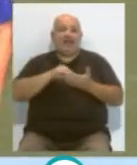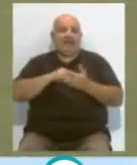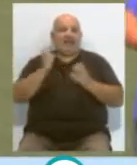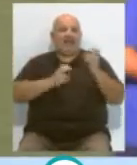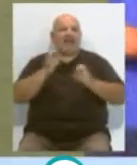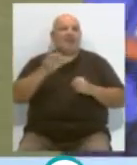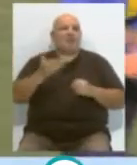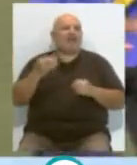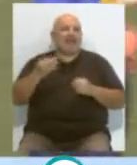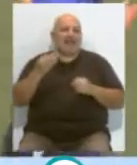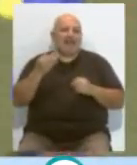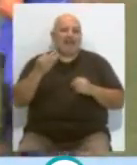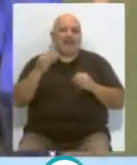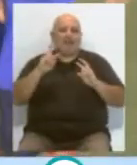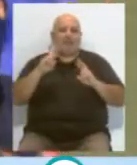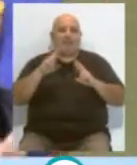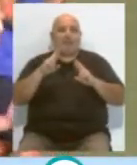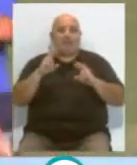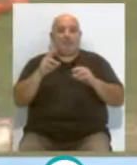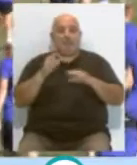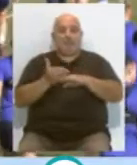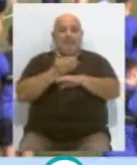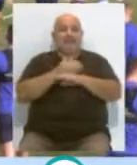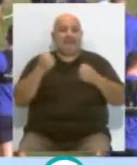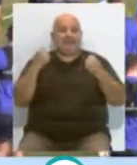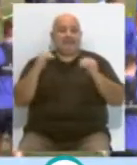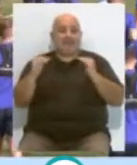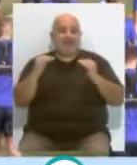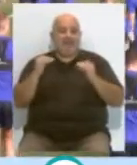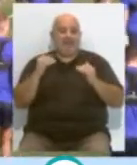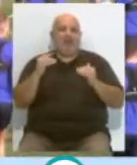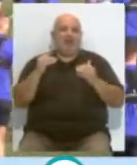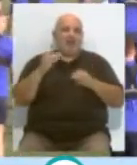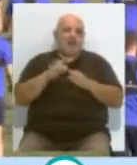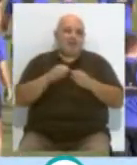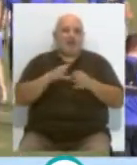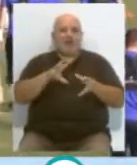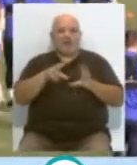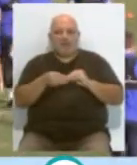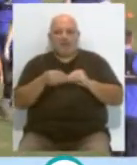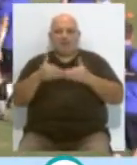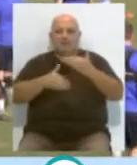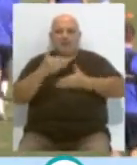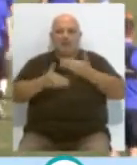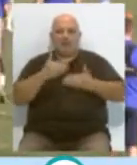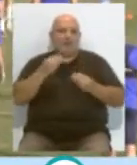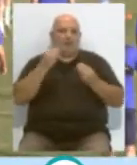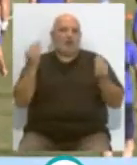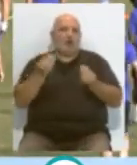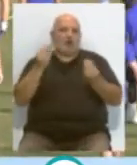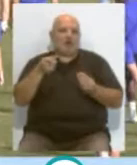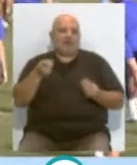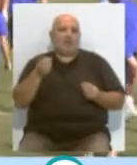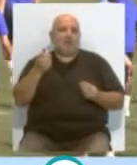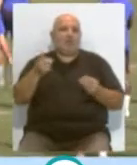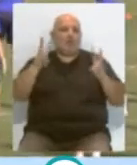llegando prácticamente al inicio de pretemporada, para que puedan hacer toda esa pretemporada con el equipo, el periodo de adaptación sea lo mejor posible. Yo creo que